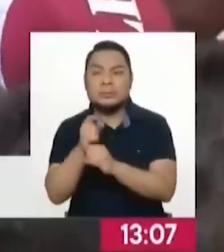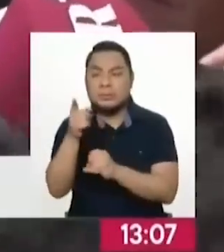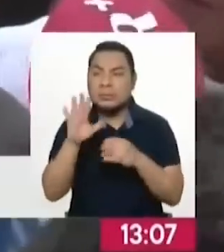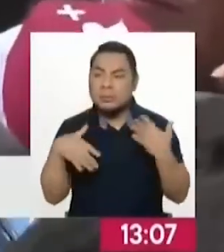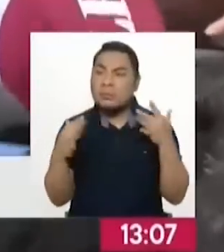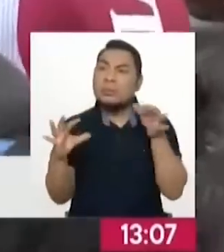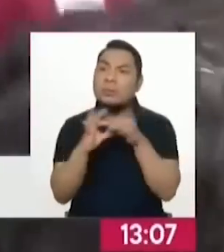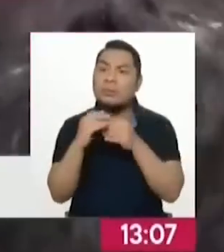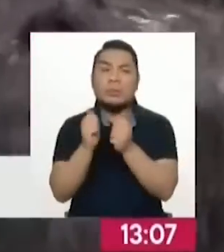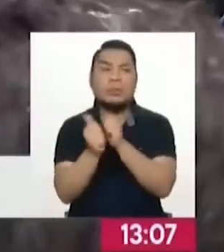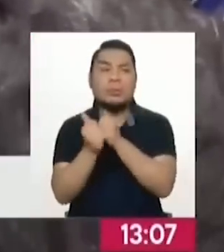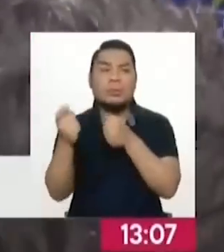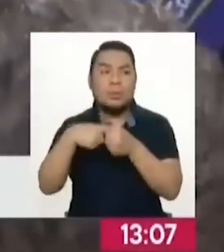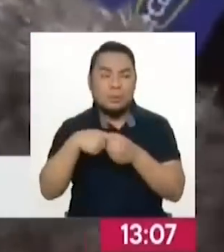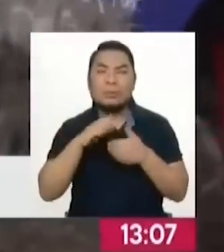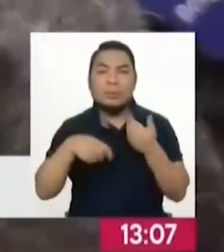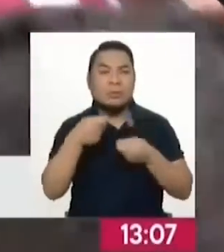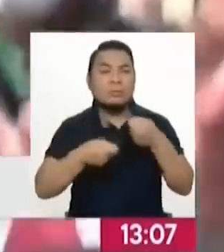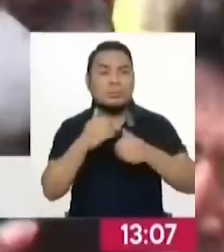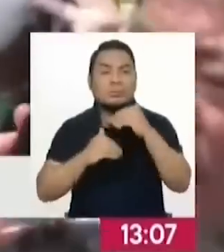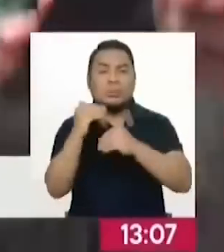concurso público. Señor, ¿no? ¿Y qué?